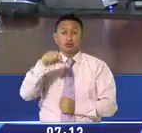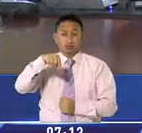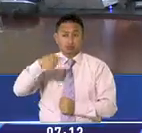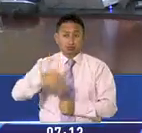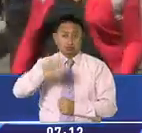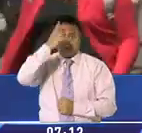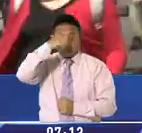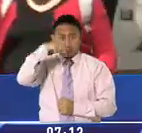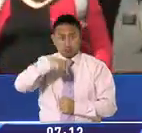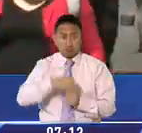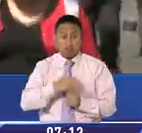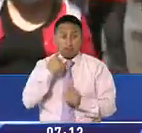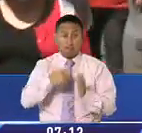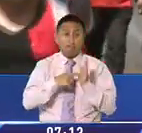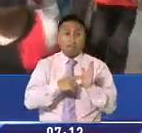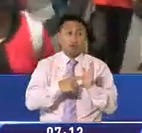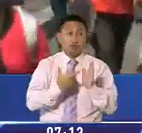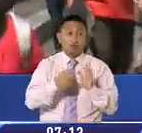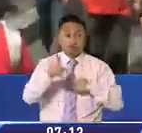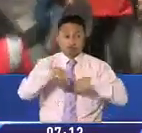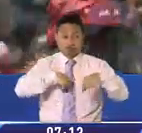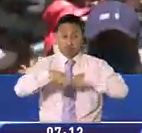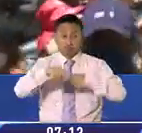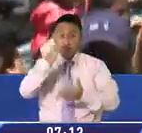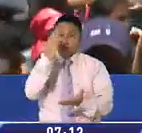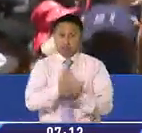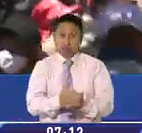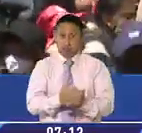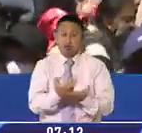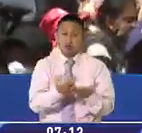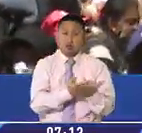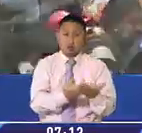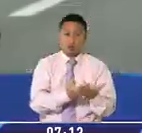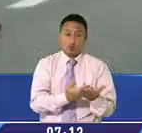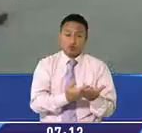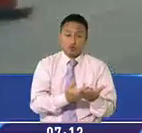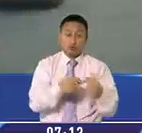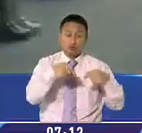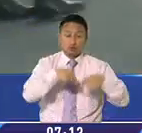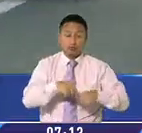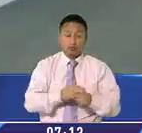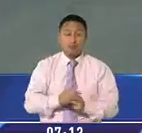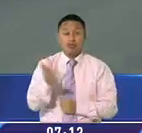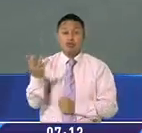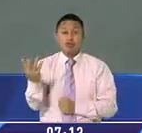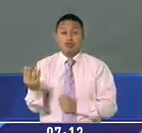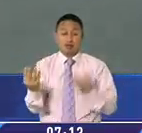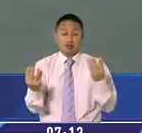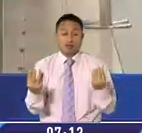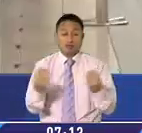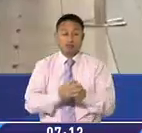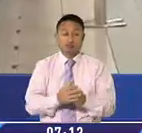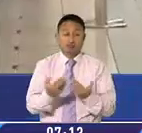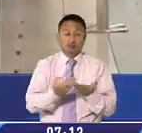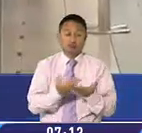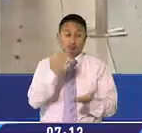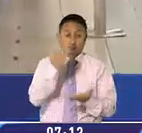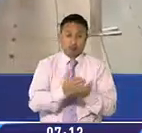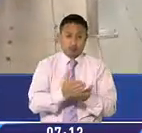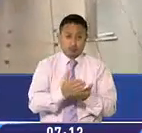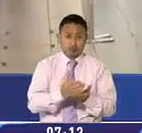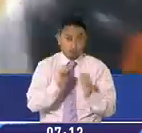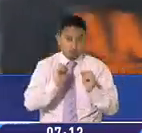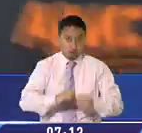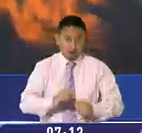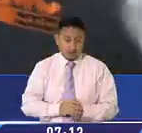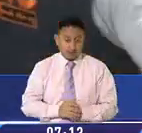limitar la libertad de tránsito, reunión, establecer aforos, suspender eventos, entre otras cosas. Para quienes incumplan con